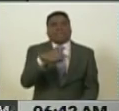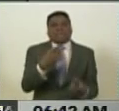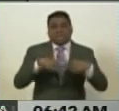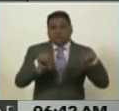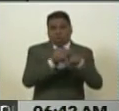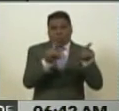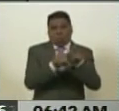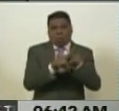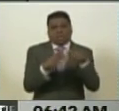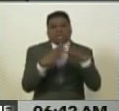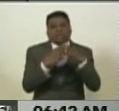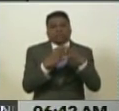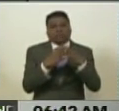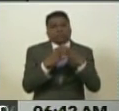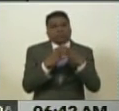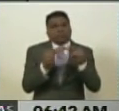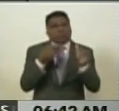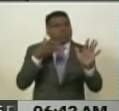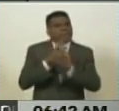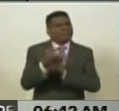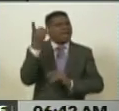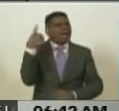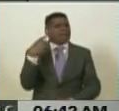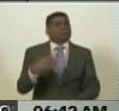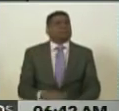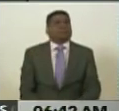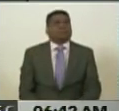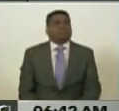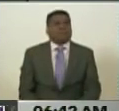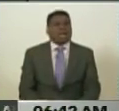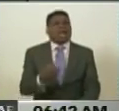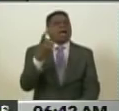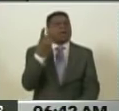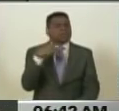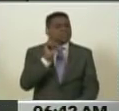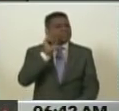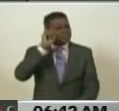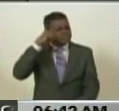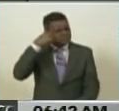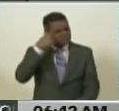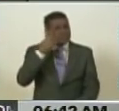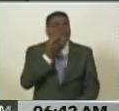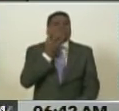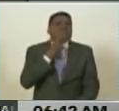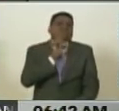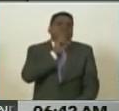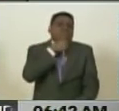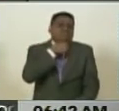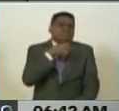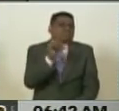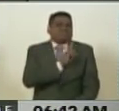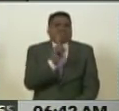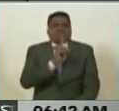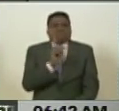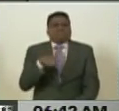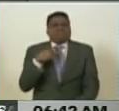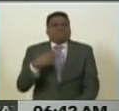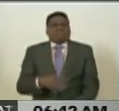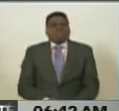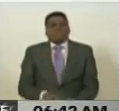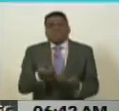a todos estos aumentos, cosa que no ocurría antes. Sí, antes ustedes recuerdan las los pensionados jubilados e lo que recibían era agua de la